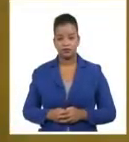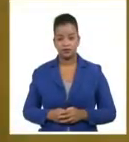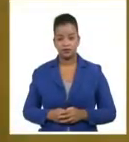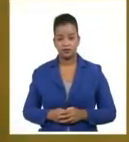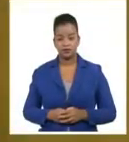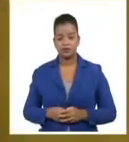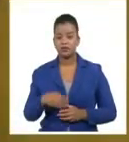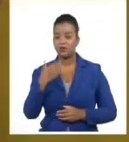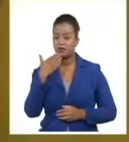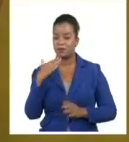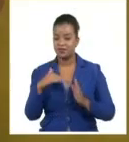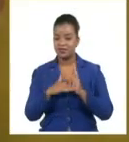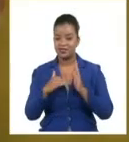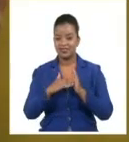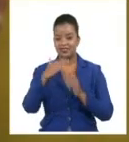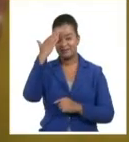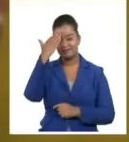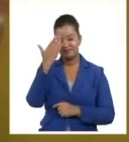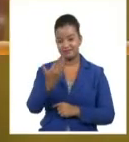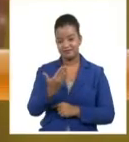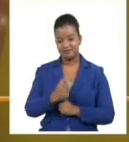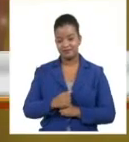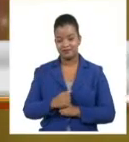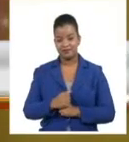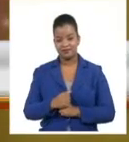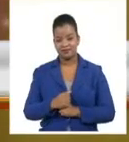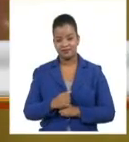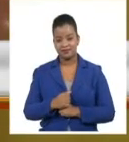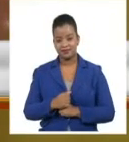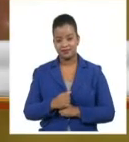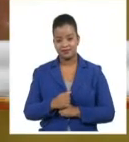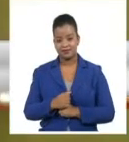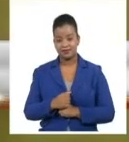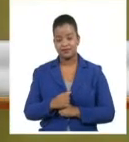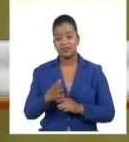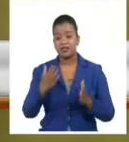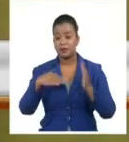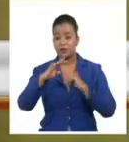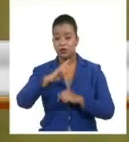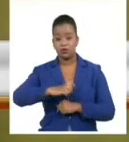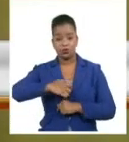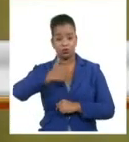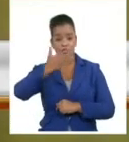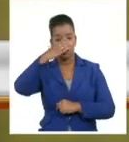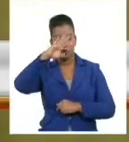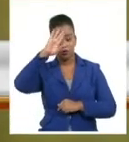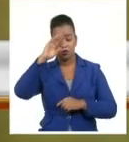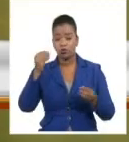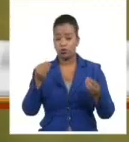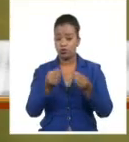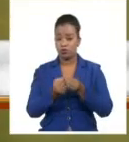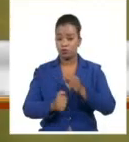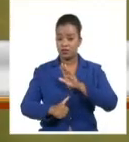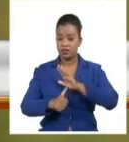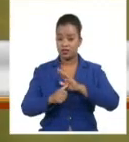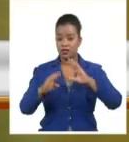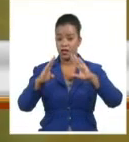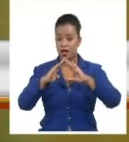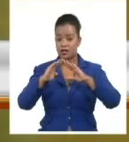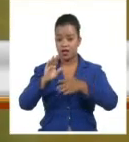buenas tardes. Qué gusto saludarle. El ministro de Cultura de Cuba, Elpidio Alonso Grau, y el presidente de Casa de las Américas, Abel